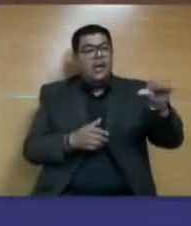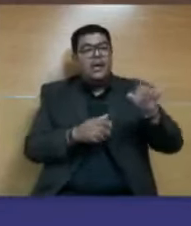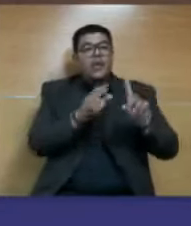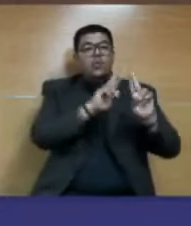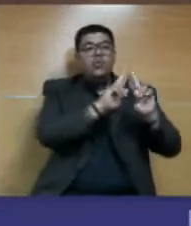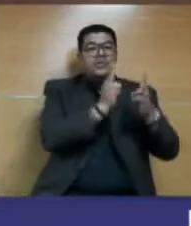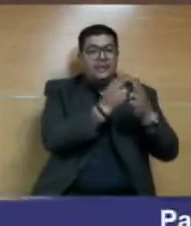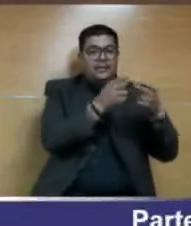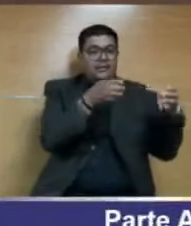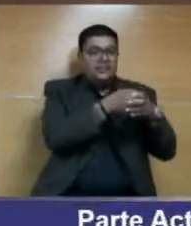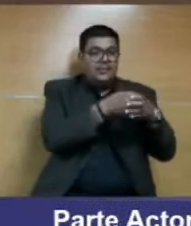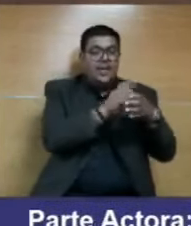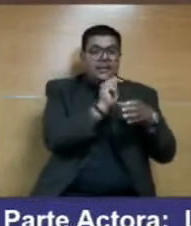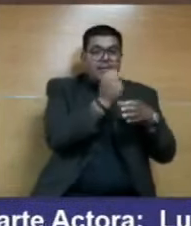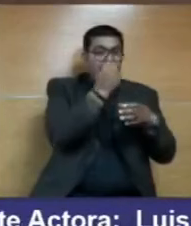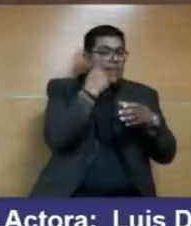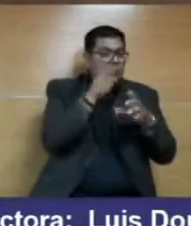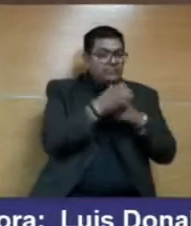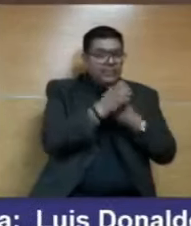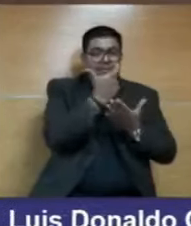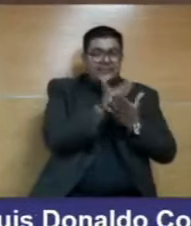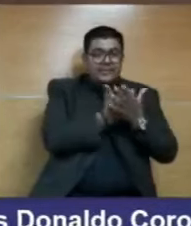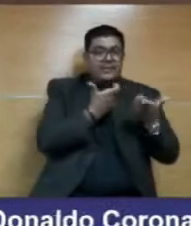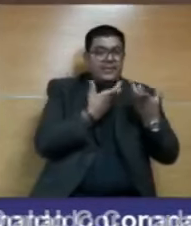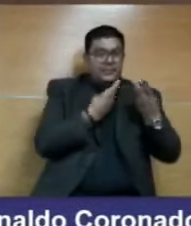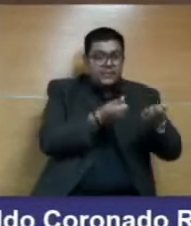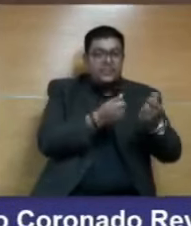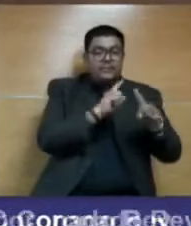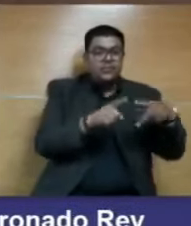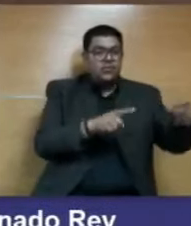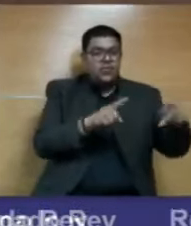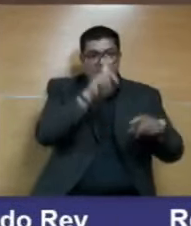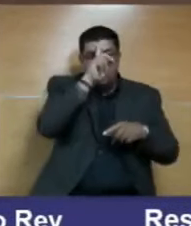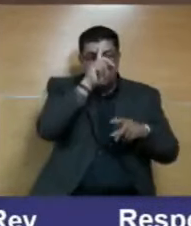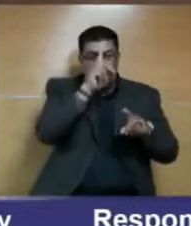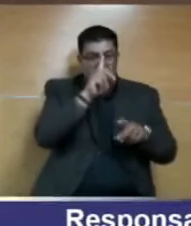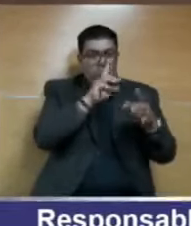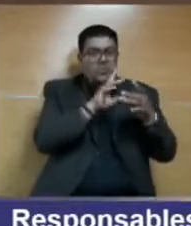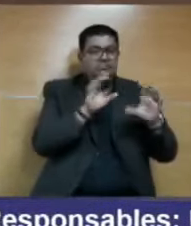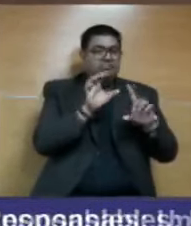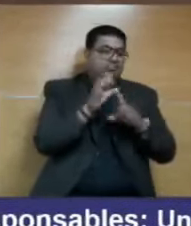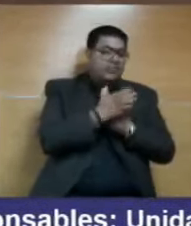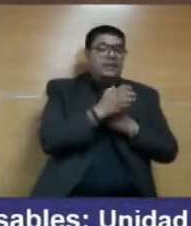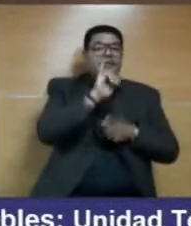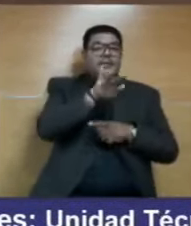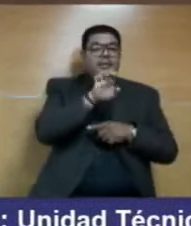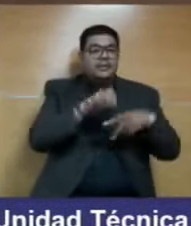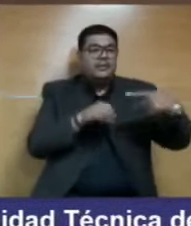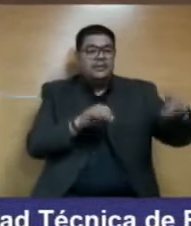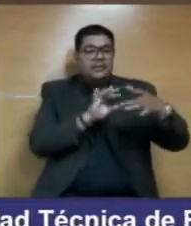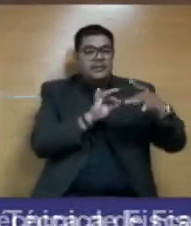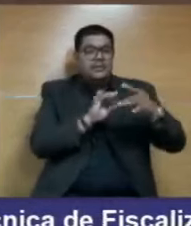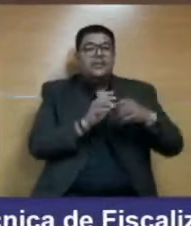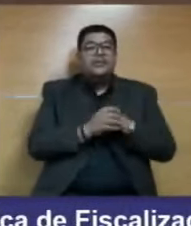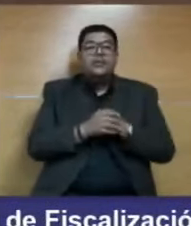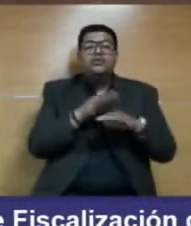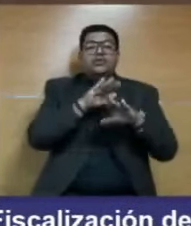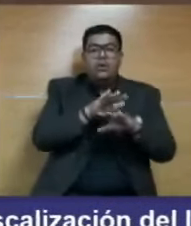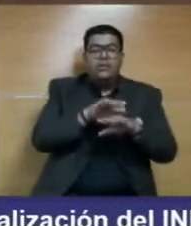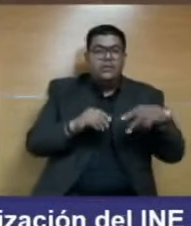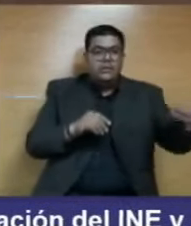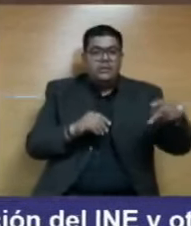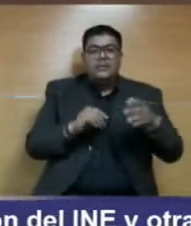Unidad Técnica de Fiscalización, de la Comisión de Fiscalización y del Consejo General del Instituto Nacional Electoral, la omisión de resolver